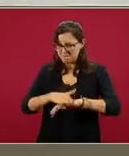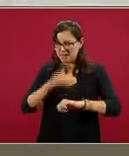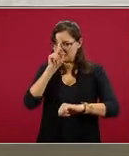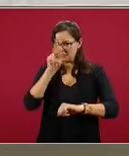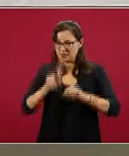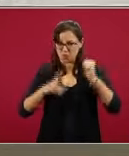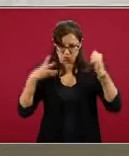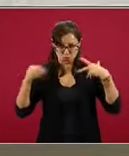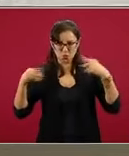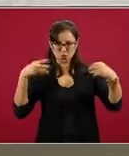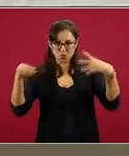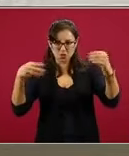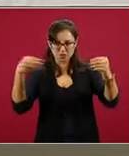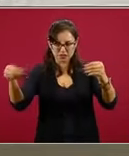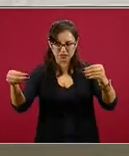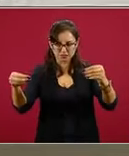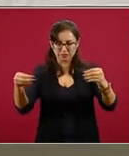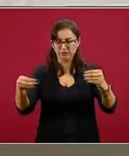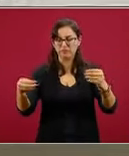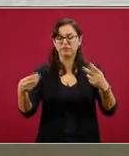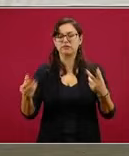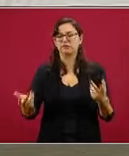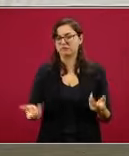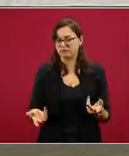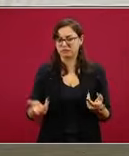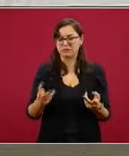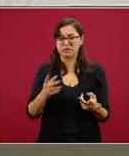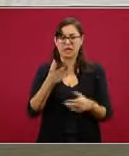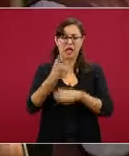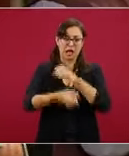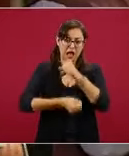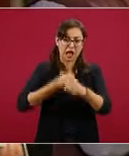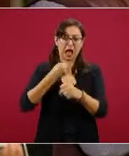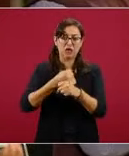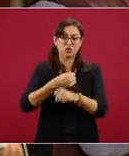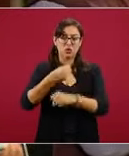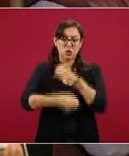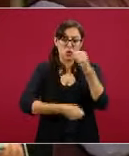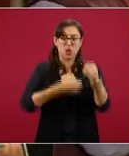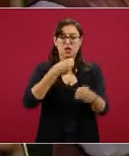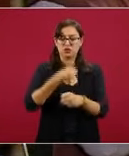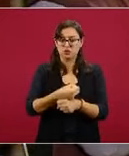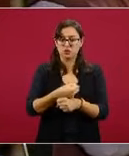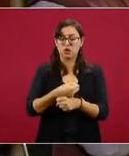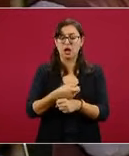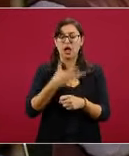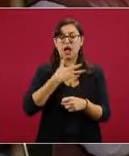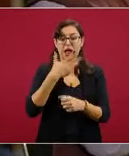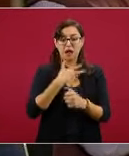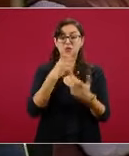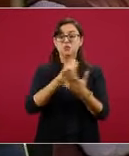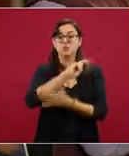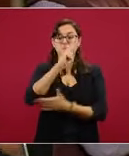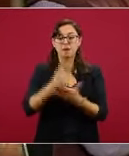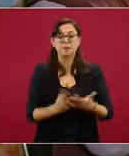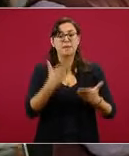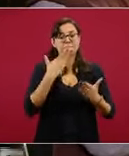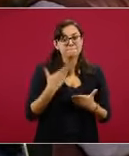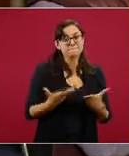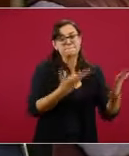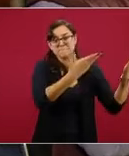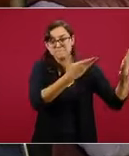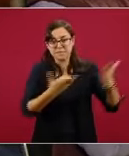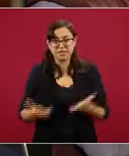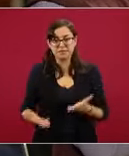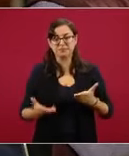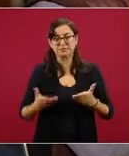federativas? Y aunado a esto, cada año se pone en marcha el programa Bienvenido Paisano.